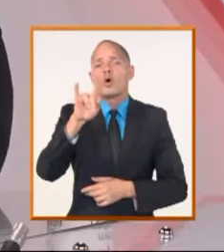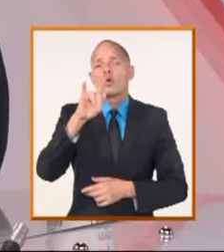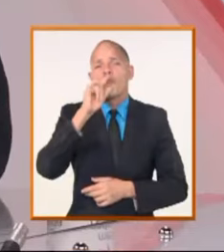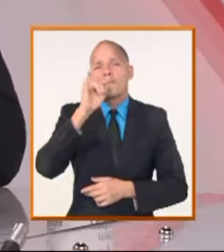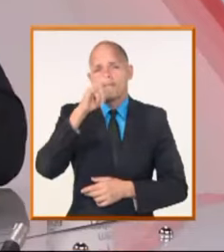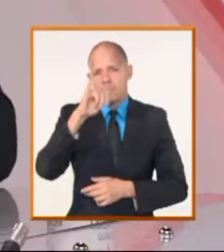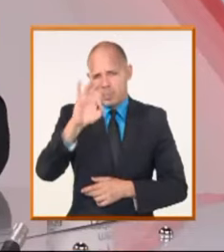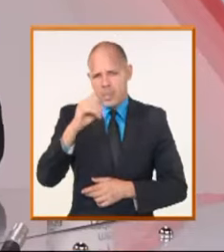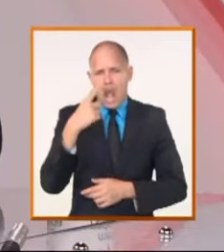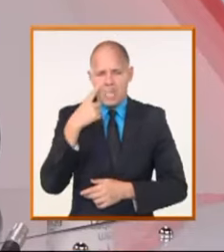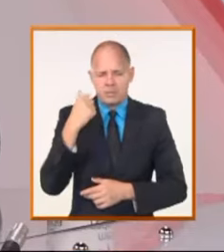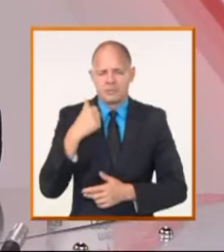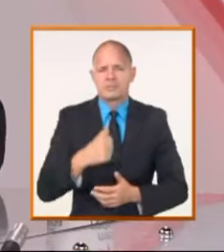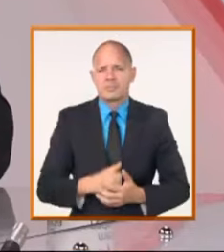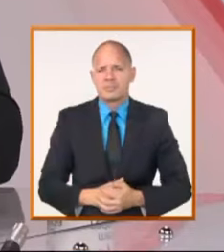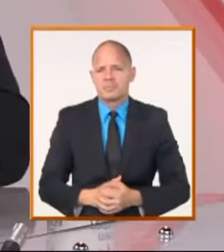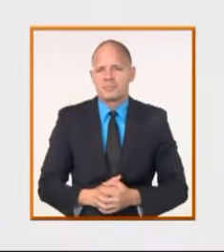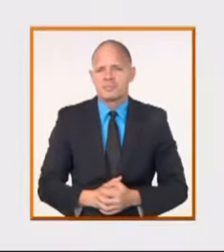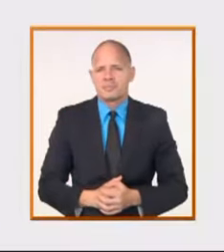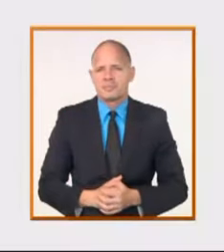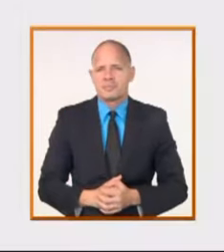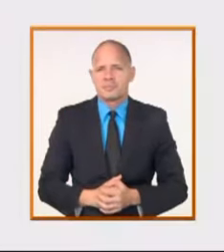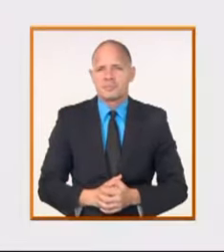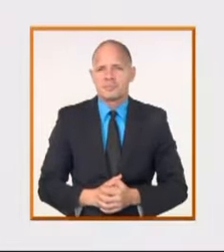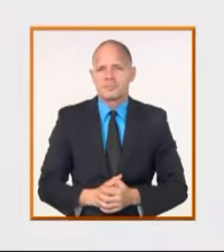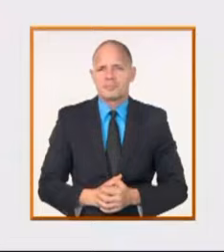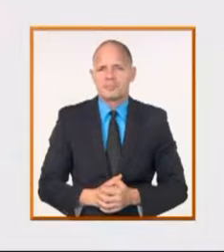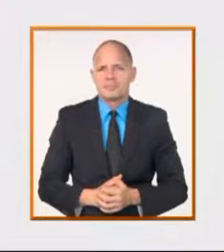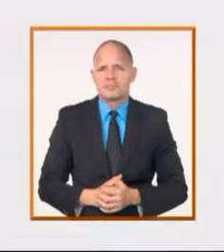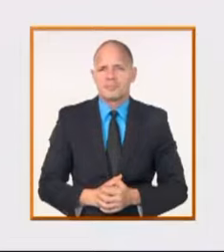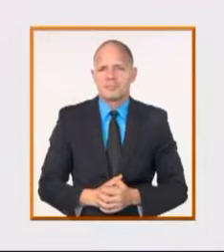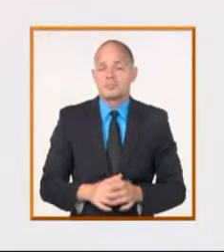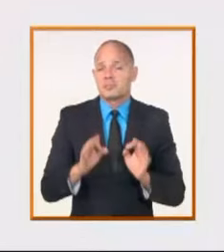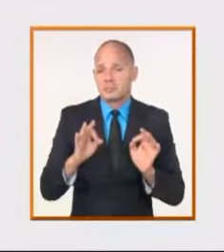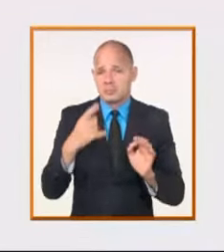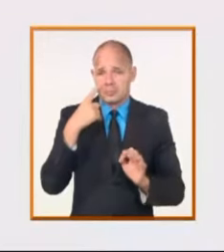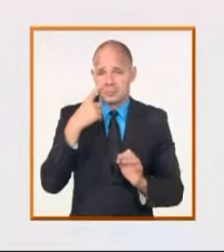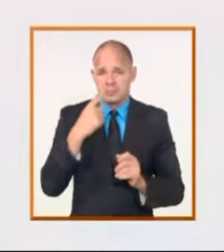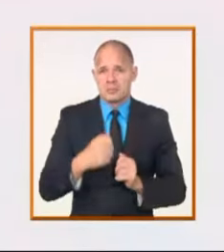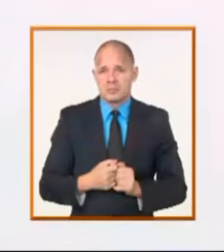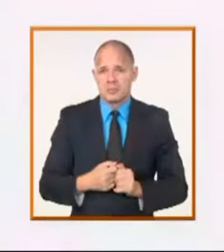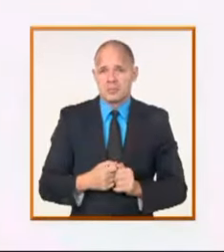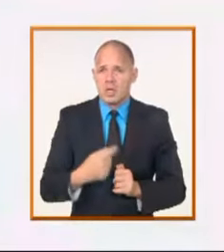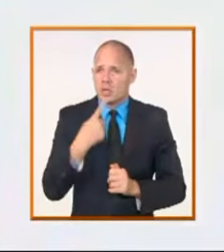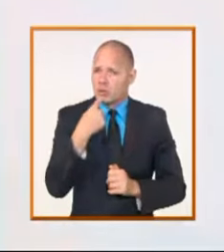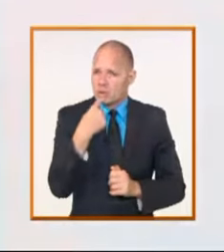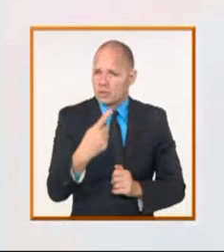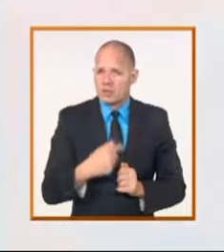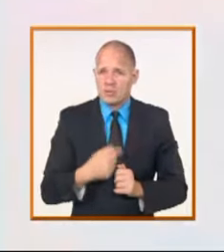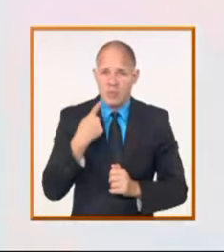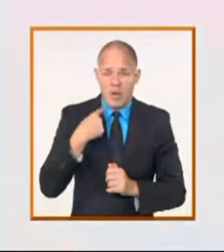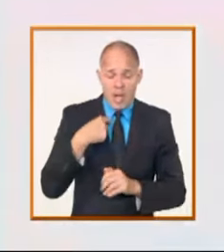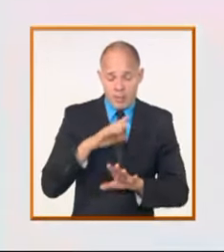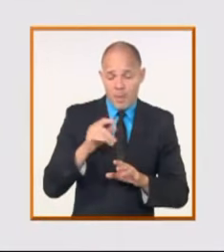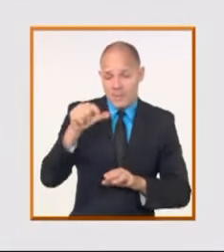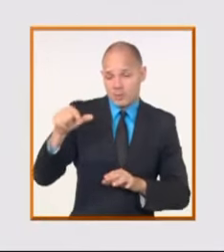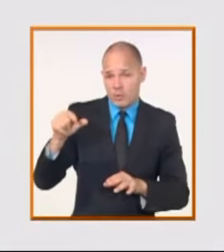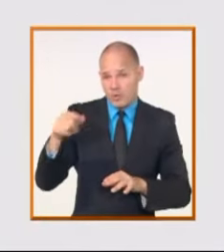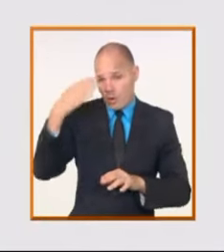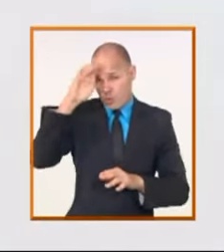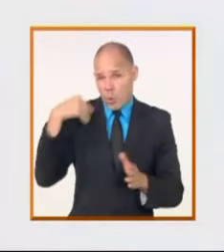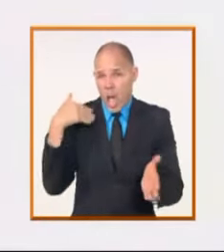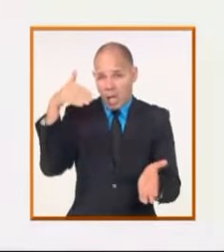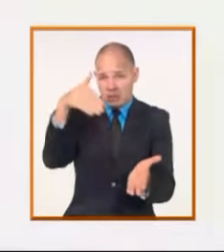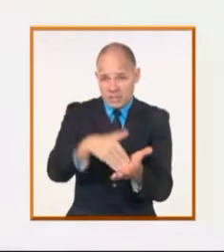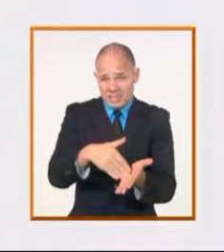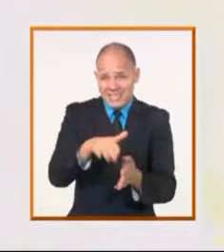análisis al respecto. Escuchemos. Which is fine. I'm just saying, once you, I'm not talking to people that are here. Once you are here, you're assumed here because you're a